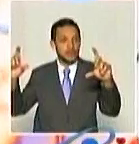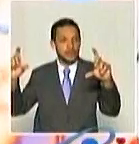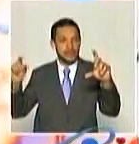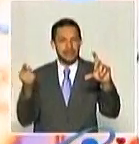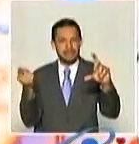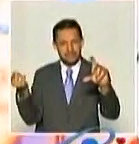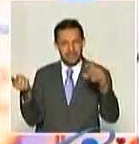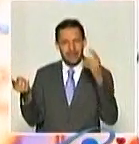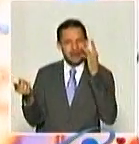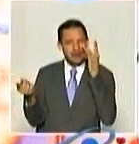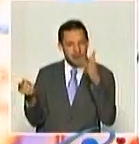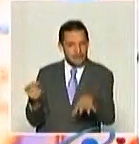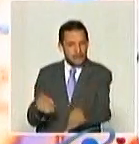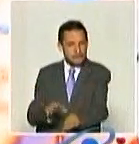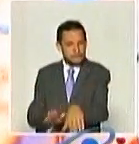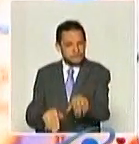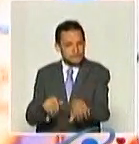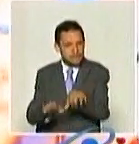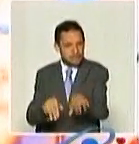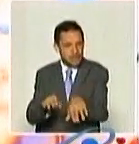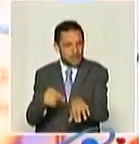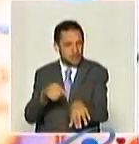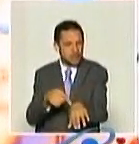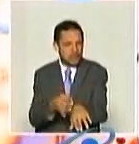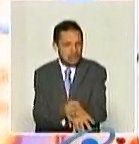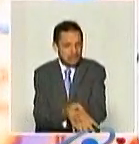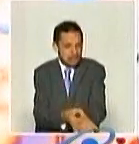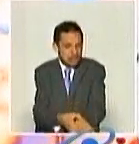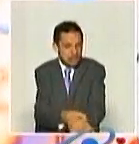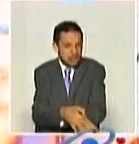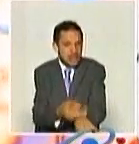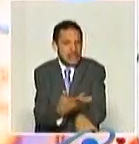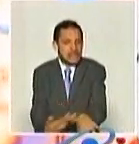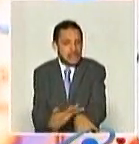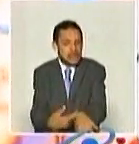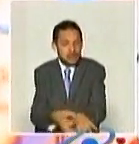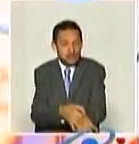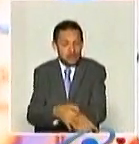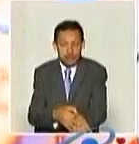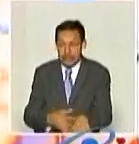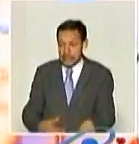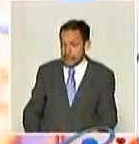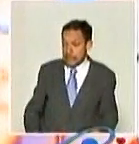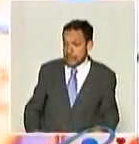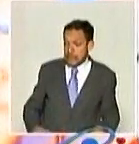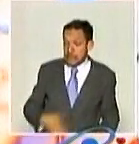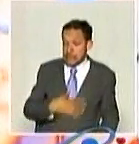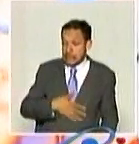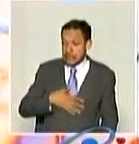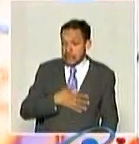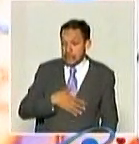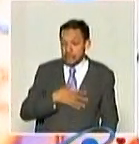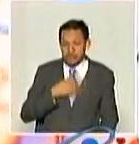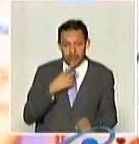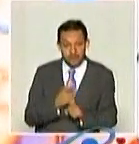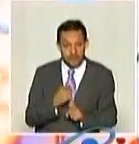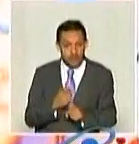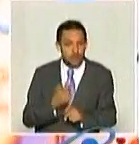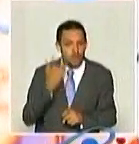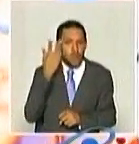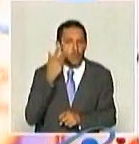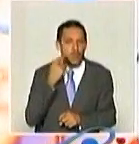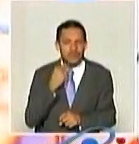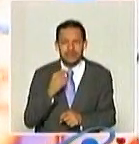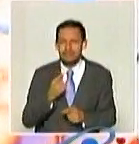úlceras, que esto es de todos los días. Muchos dirán, que eso es muy extraño. Esto le llega a cualquier